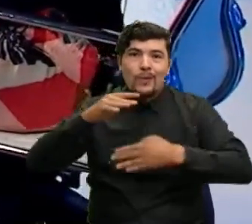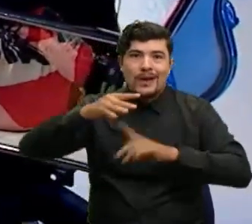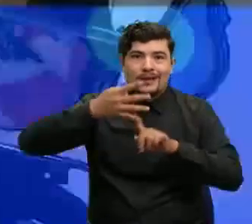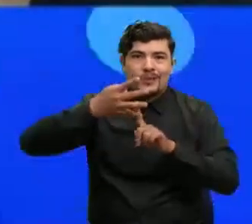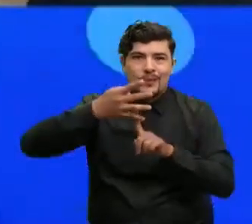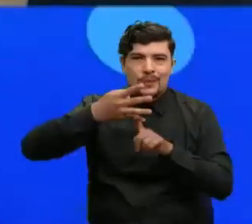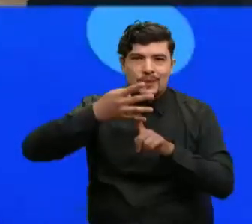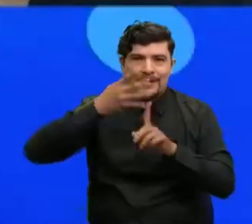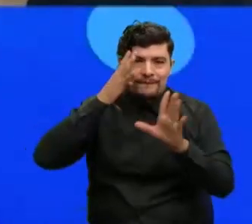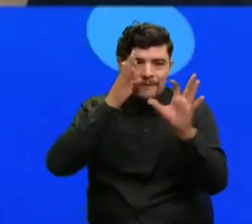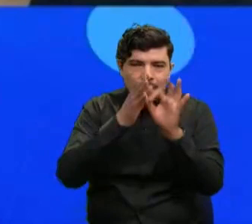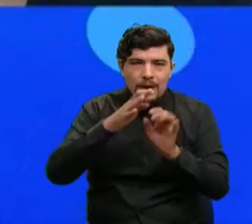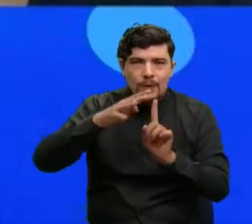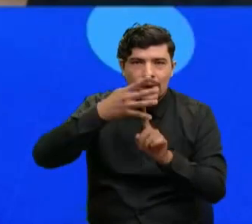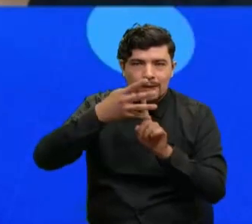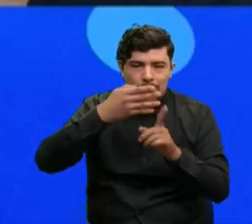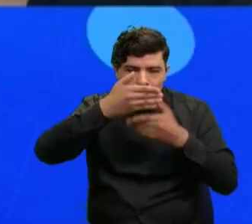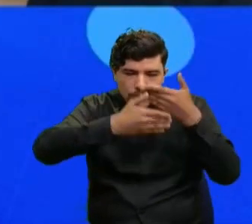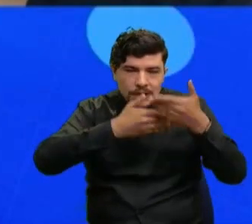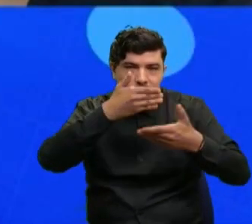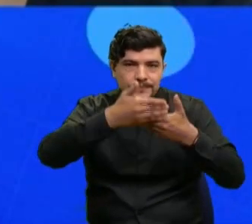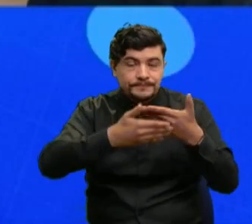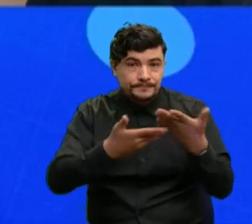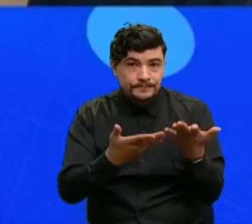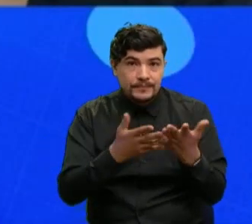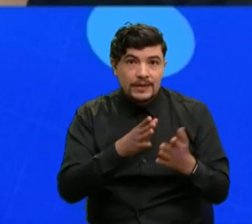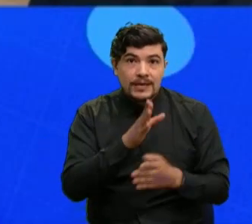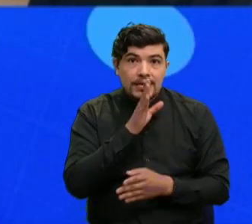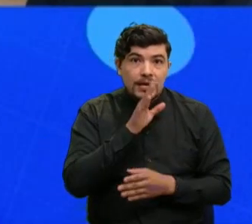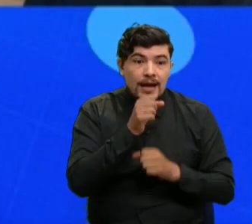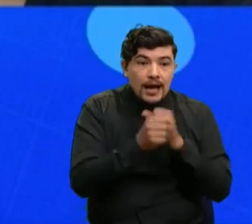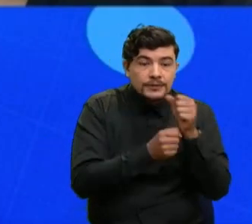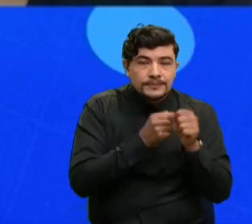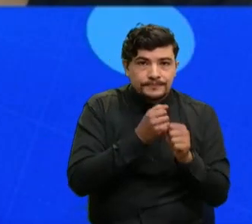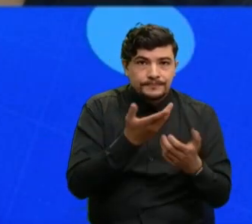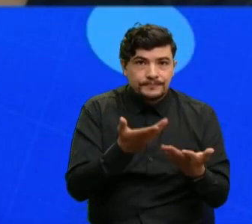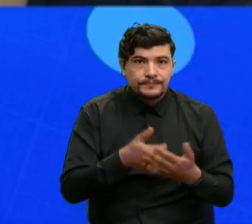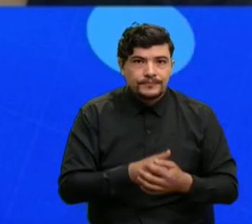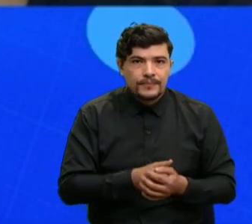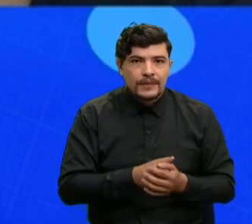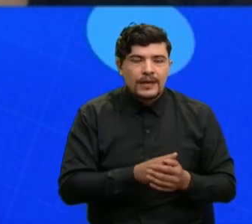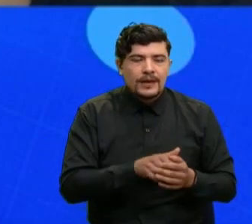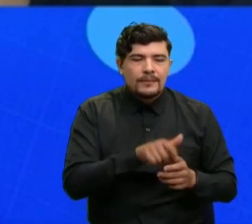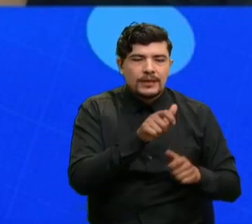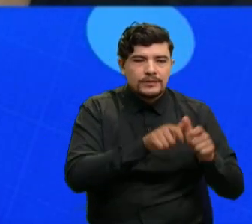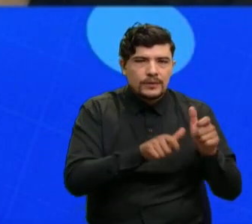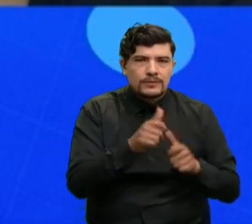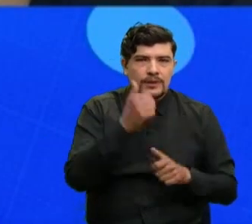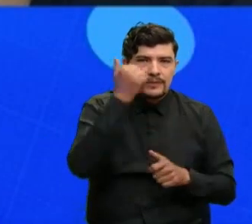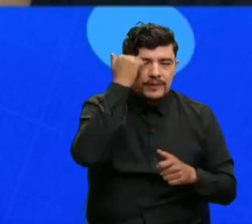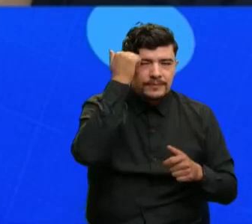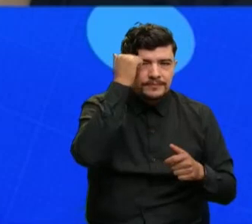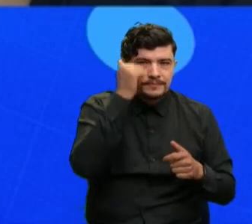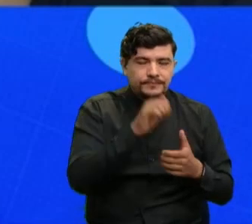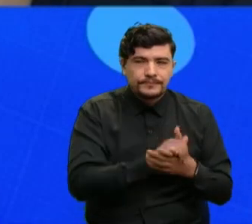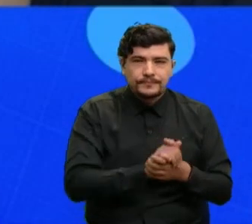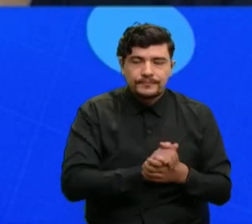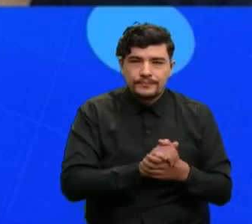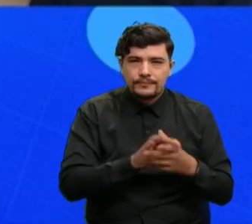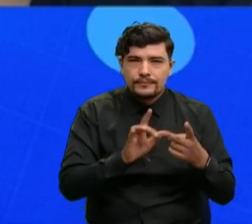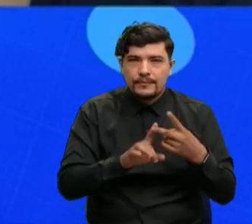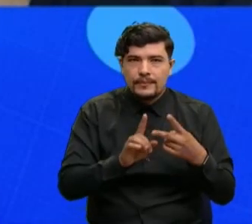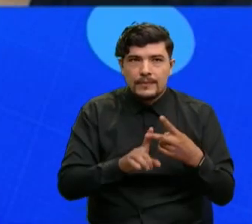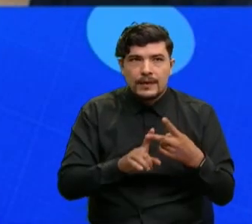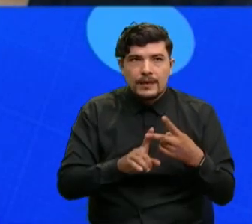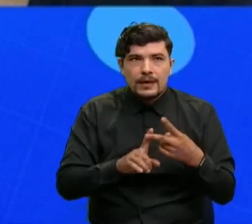Que debemos cubrir esas etapas de cuidadores institucionales, el 100% de la